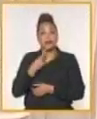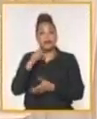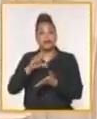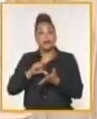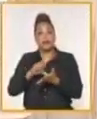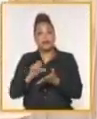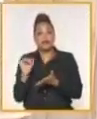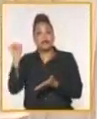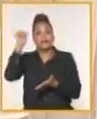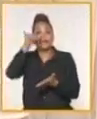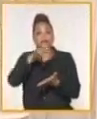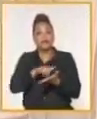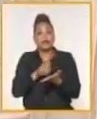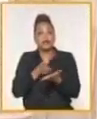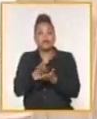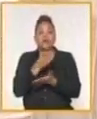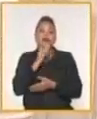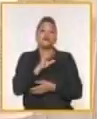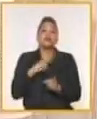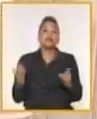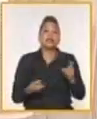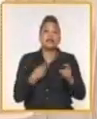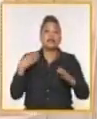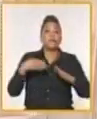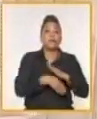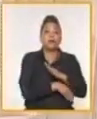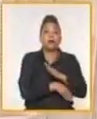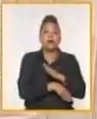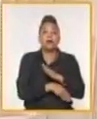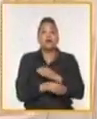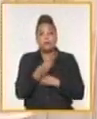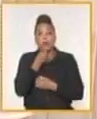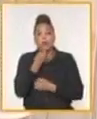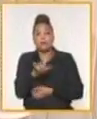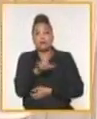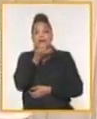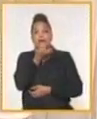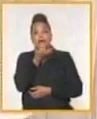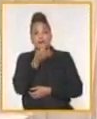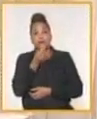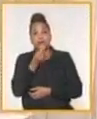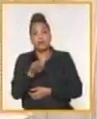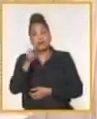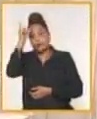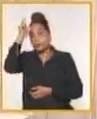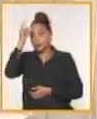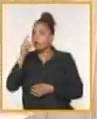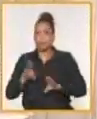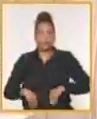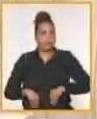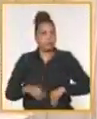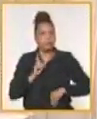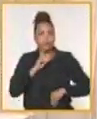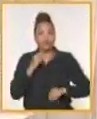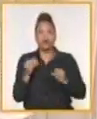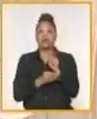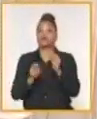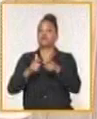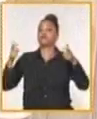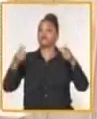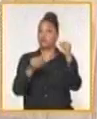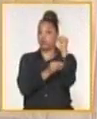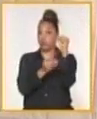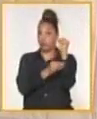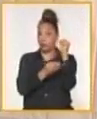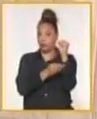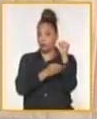turco. Cuando tú dices que la guerra se derrama, se puede derramar, yo te decía, por un error, porque Turquía no lo va a permitir porque Turquía es una potencia. Entonces, de